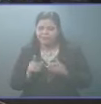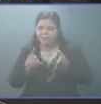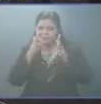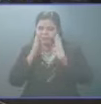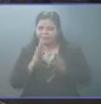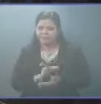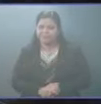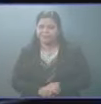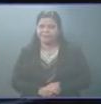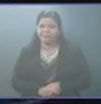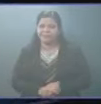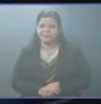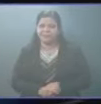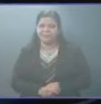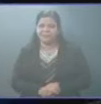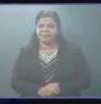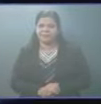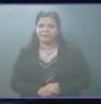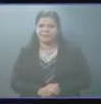instantes.